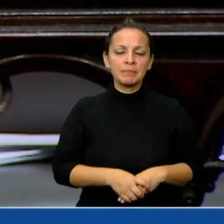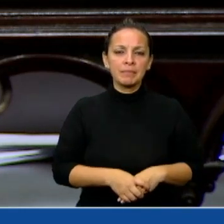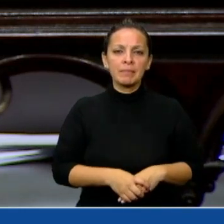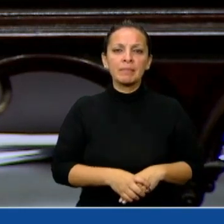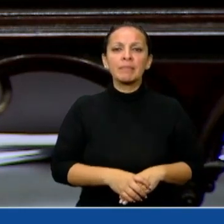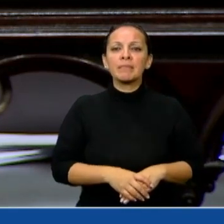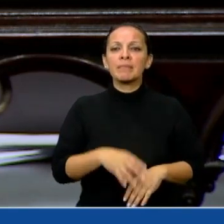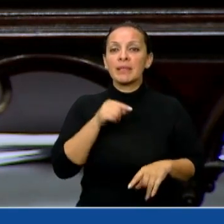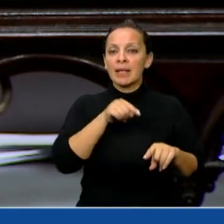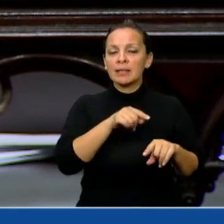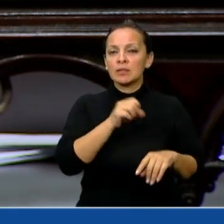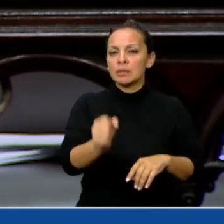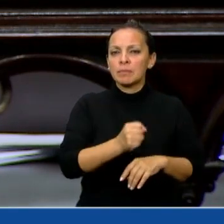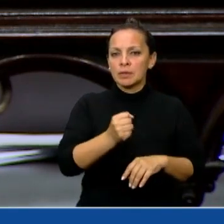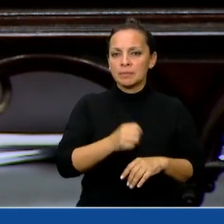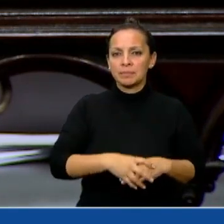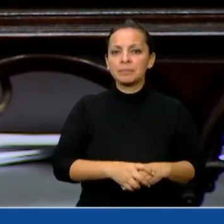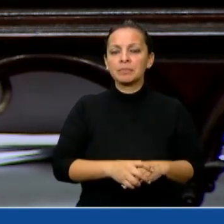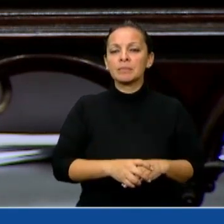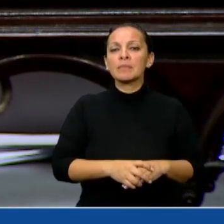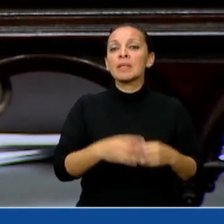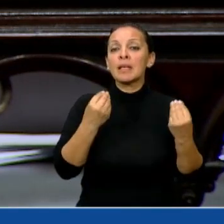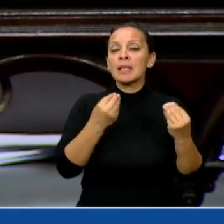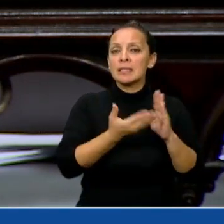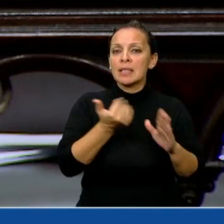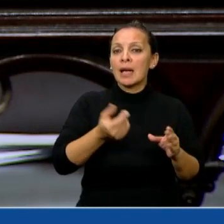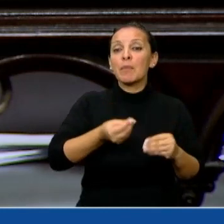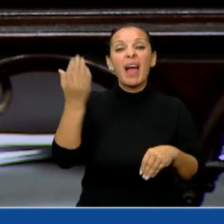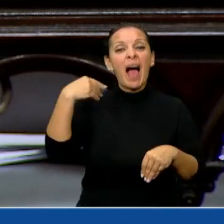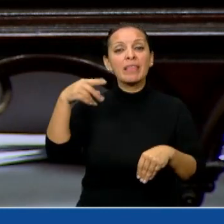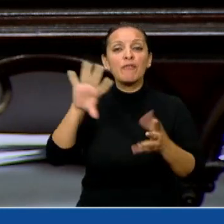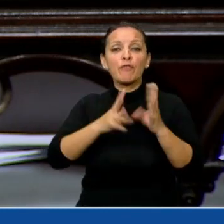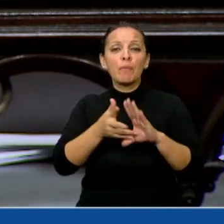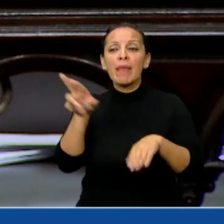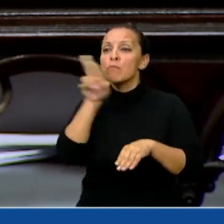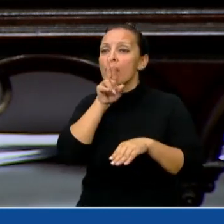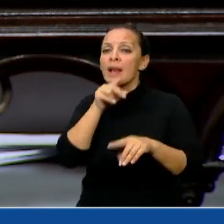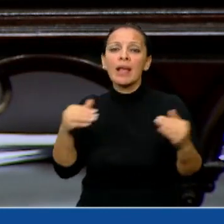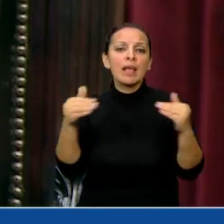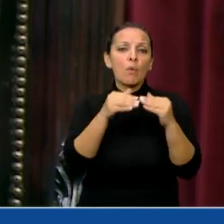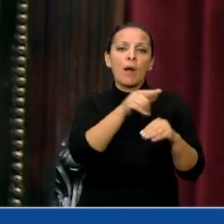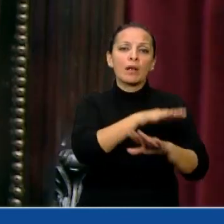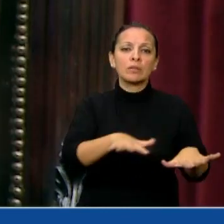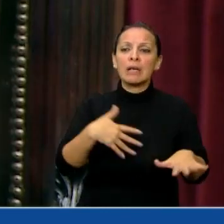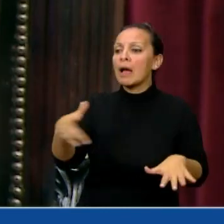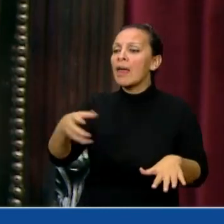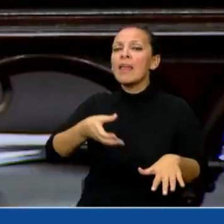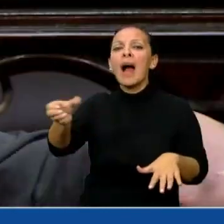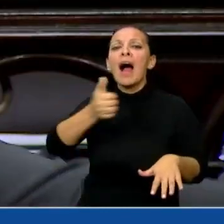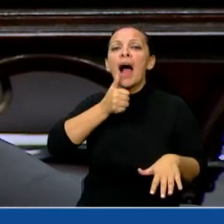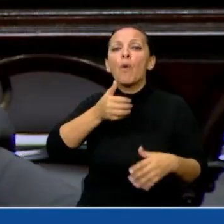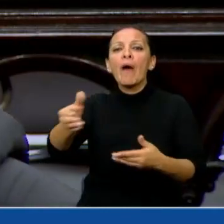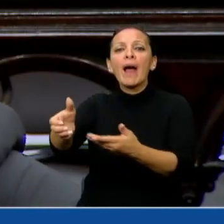de un tiempo donde se trataba a las mujeres como a los niños. Denle un vasito de agua, ¿no?